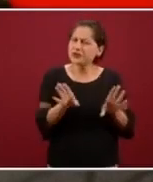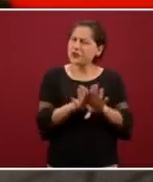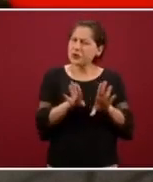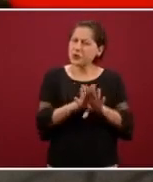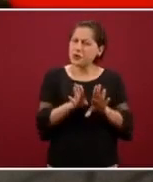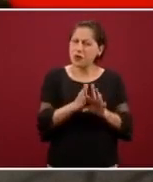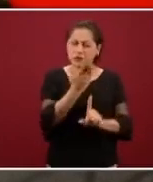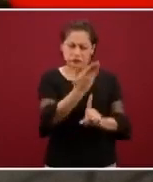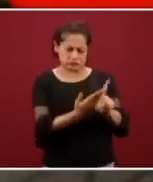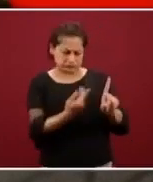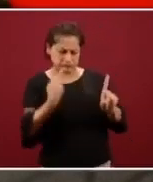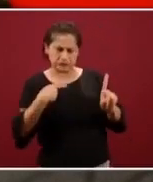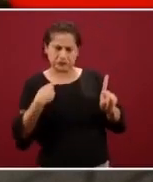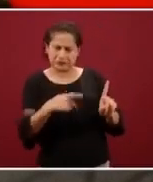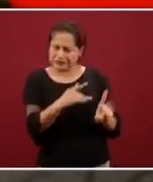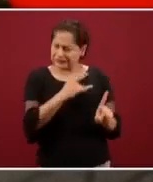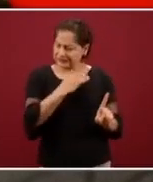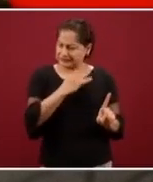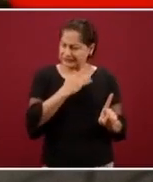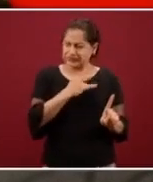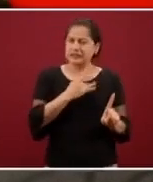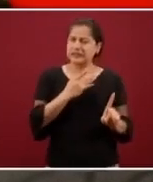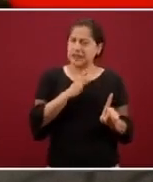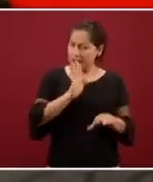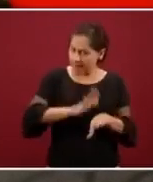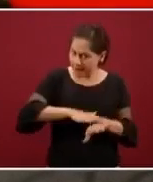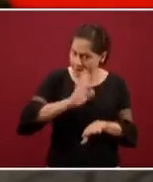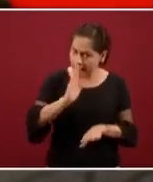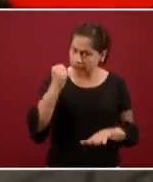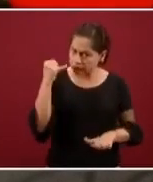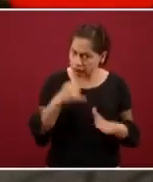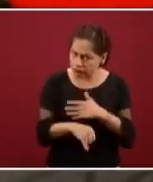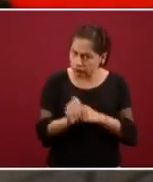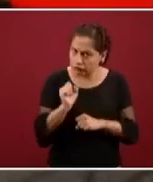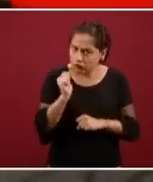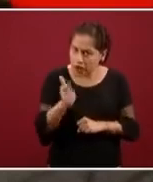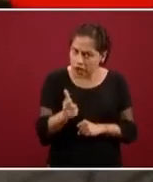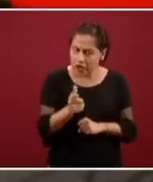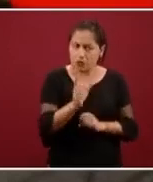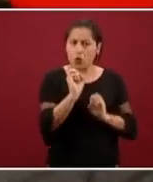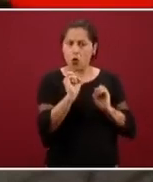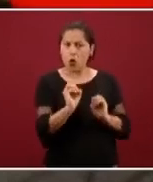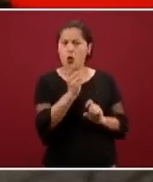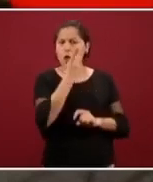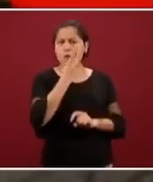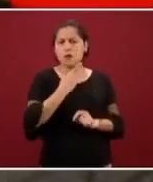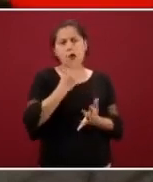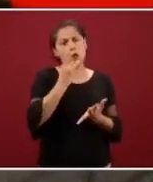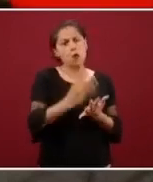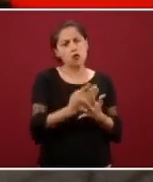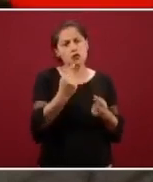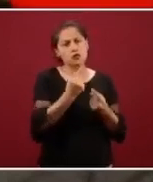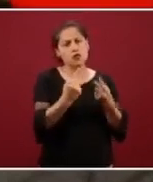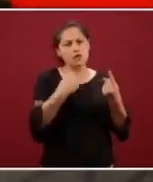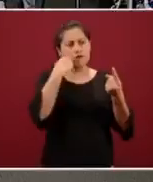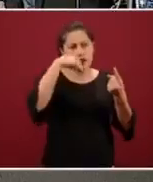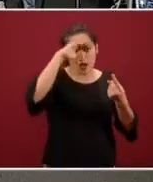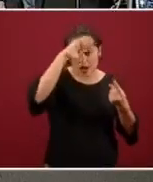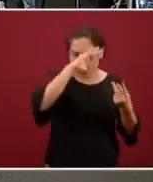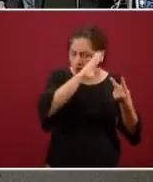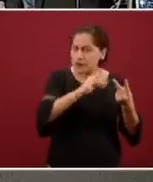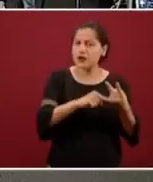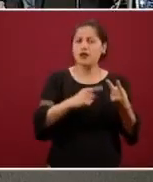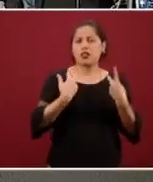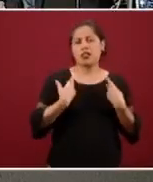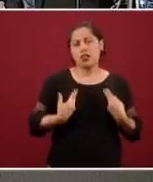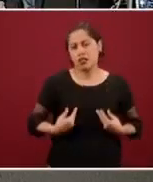son exclusivamente los que nos han dicho, la fiebre, estos síntomas de cuerpo cortado, en fin, los que ya se conocen. Gracias. Gracias.